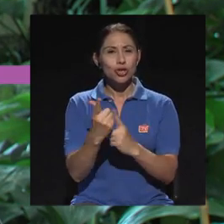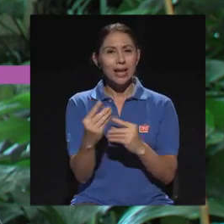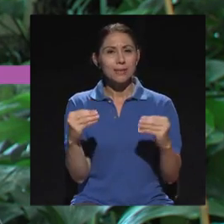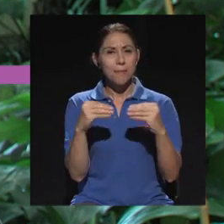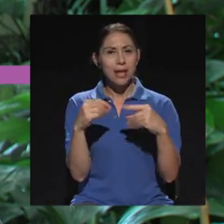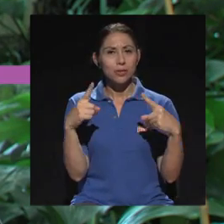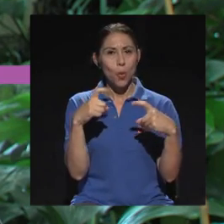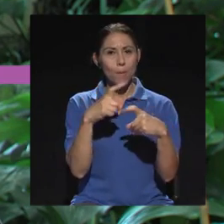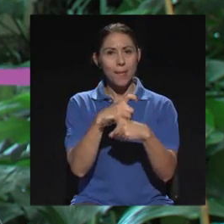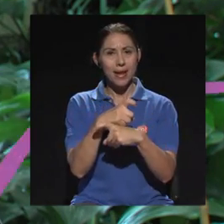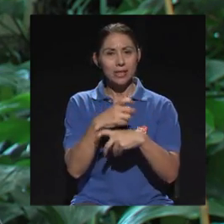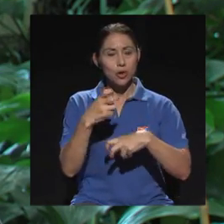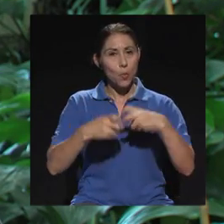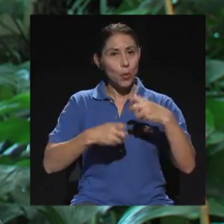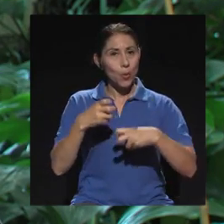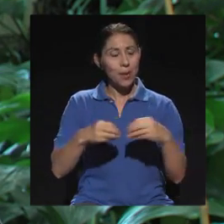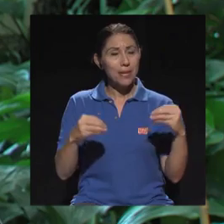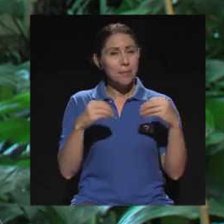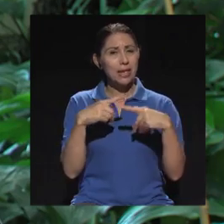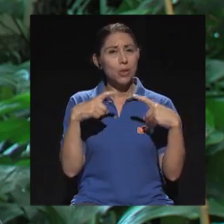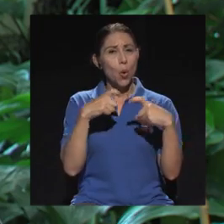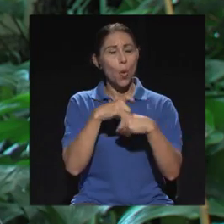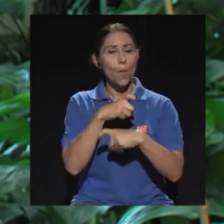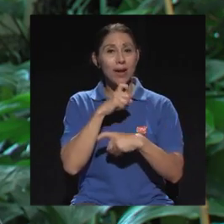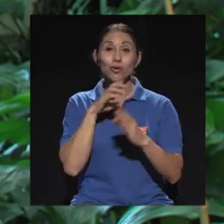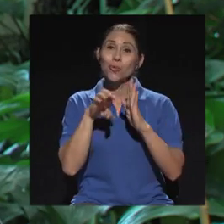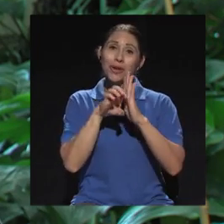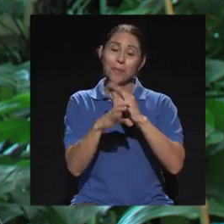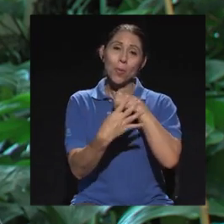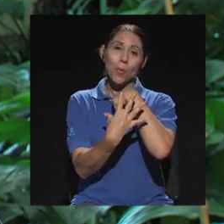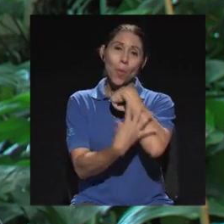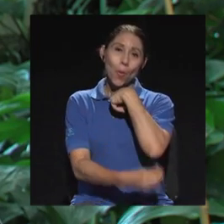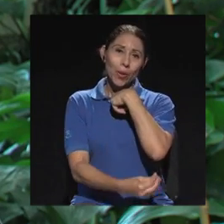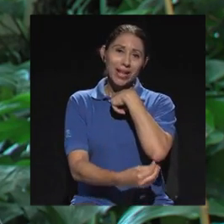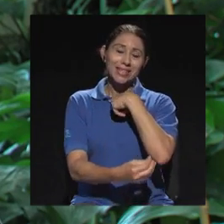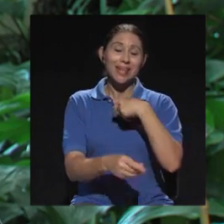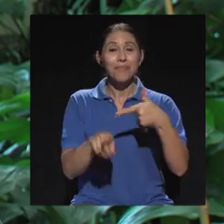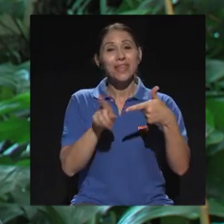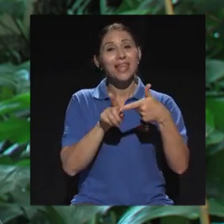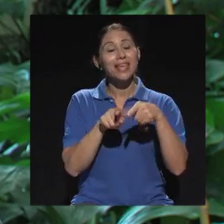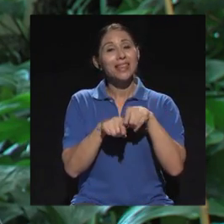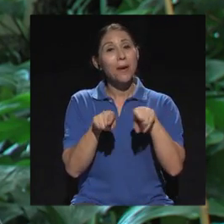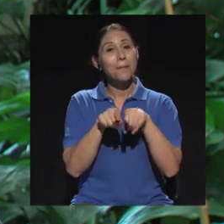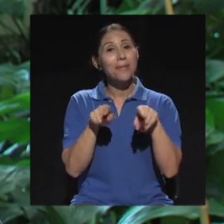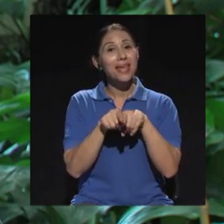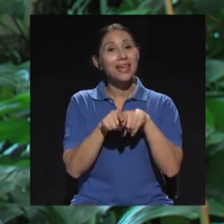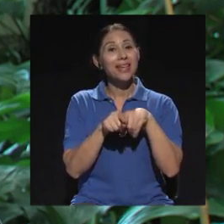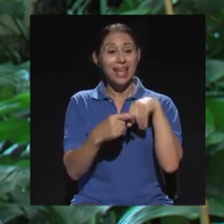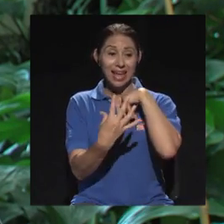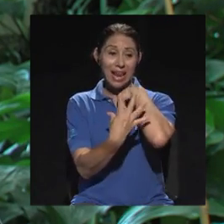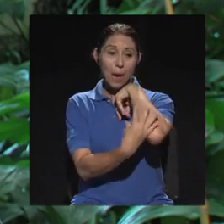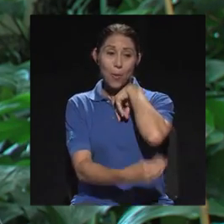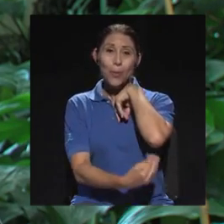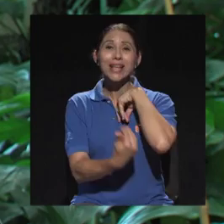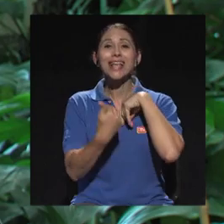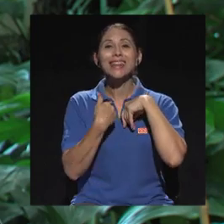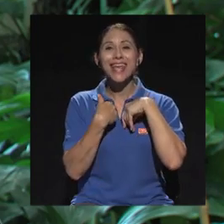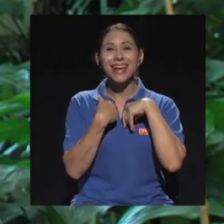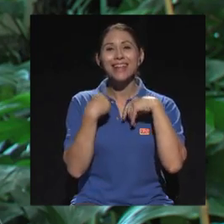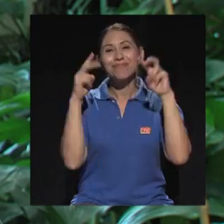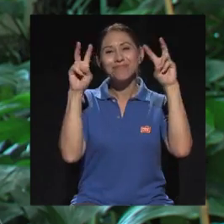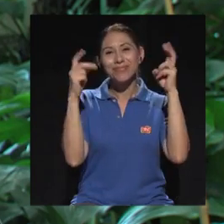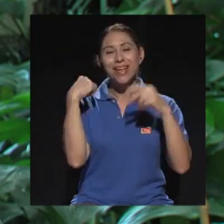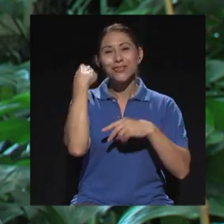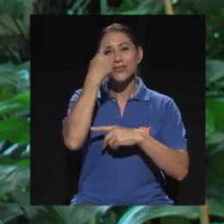y a problemas incluso mucho más complejos como la pobreza y como el rostro humano que la pobreza tiene.